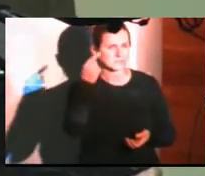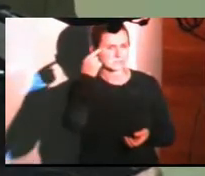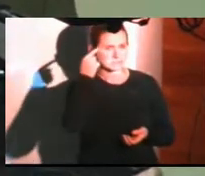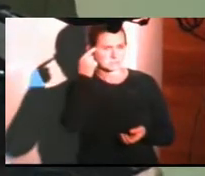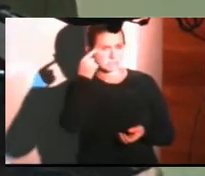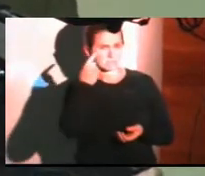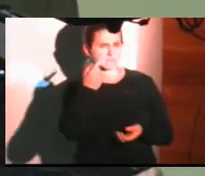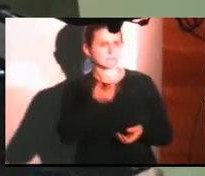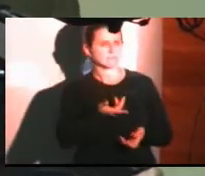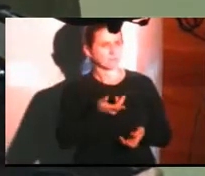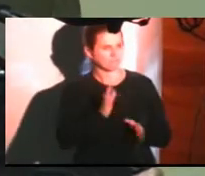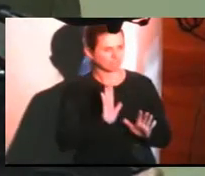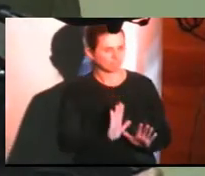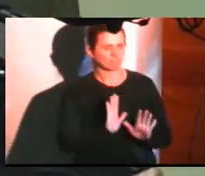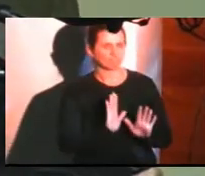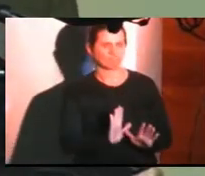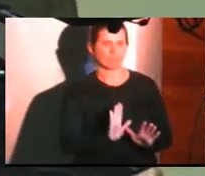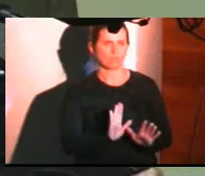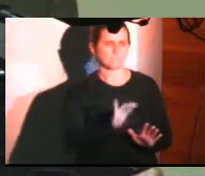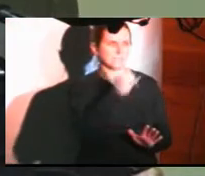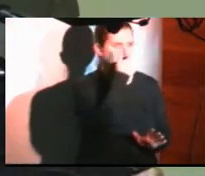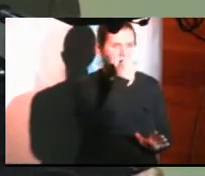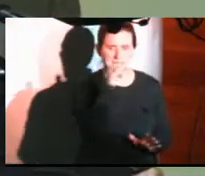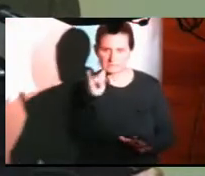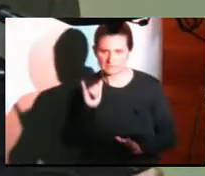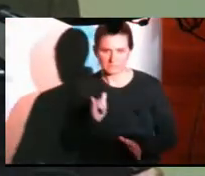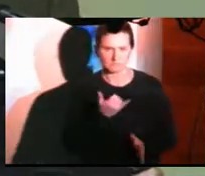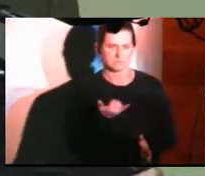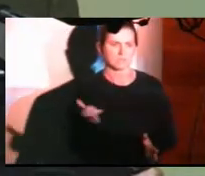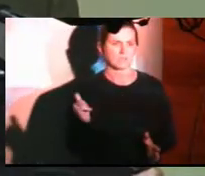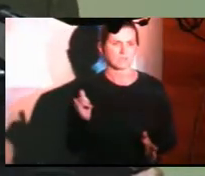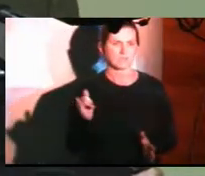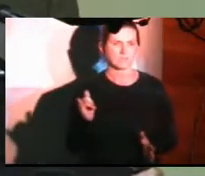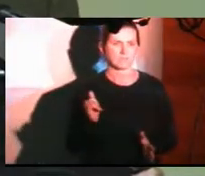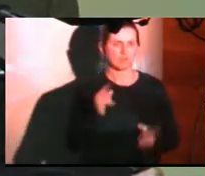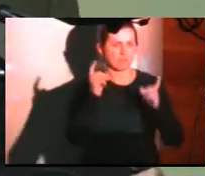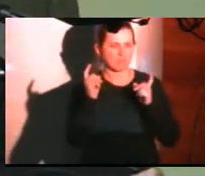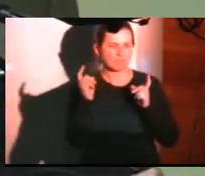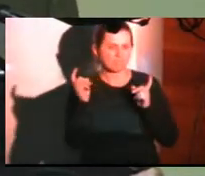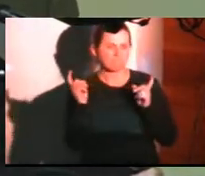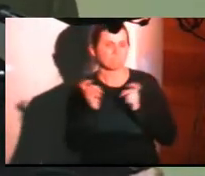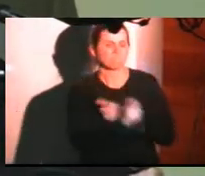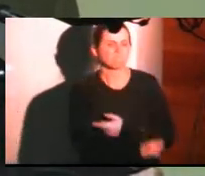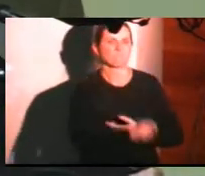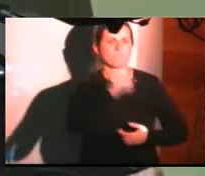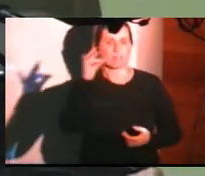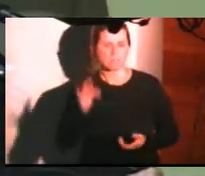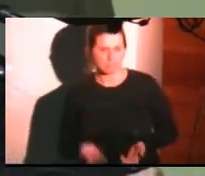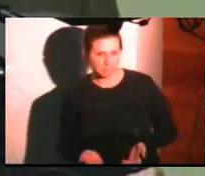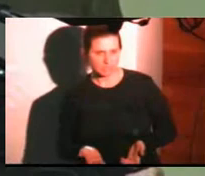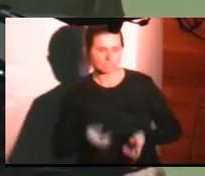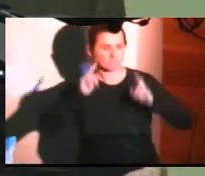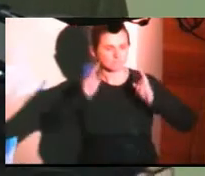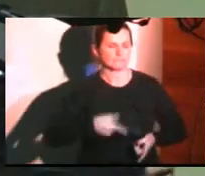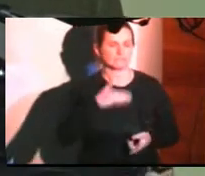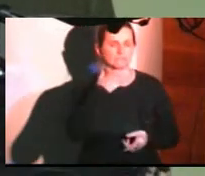enfrentada por un despliegue tecnológico que ellos también ejercen. Porque la tecnología que usa la delincuencia cada vez se